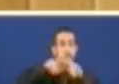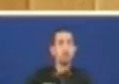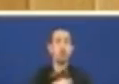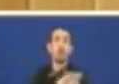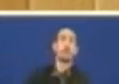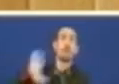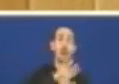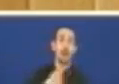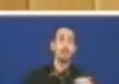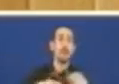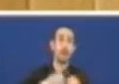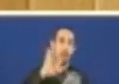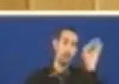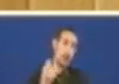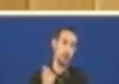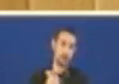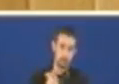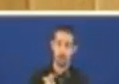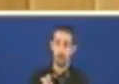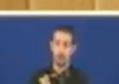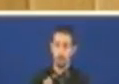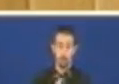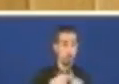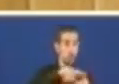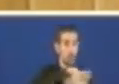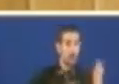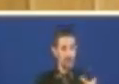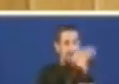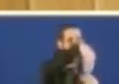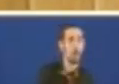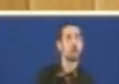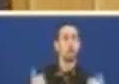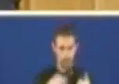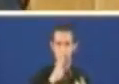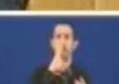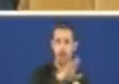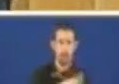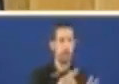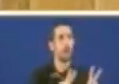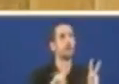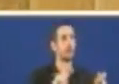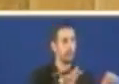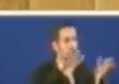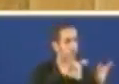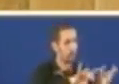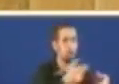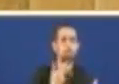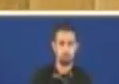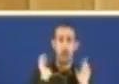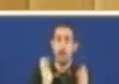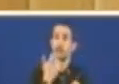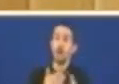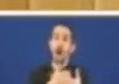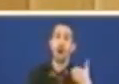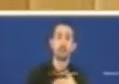Valores, sen que interveña a Xunta de Galiza, que alguna competencia ten directa e indirecta sobre esta cuestión, por exemplo, a través das